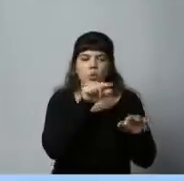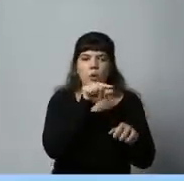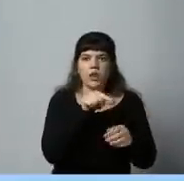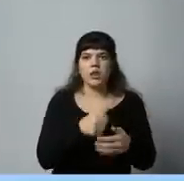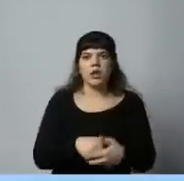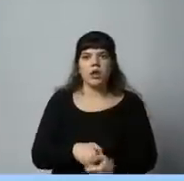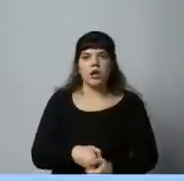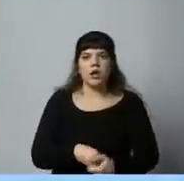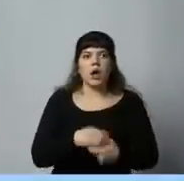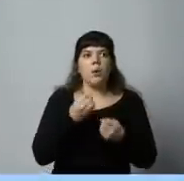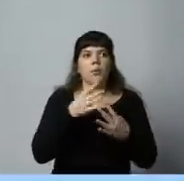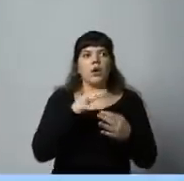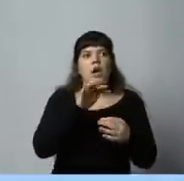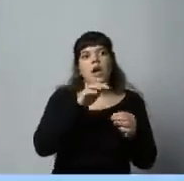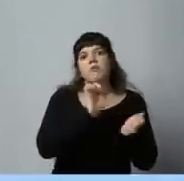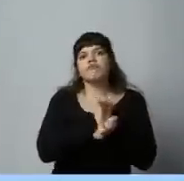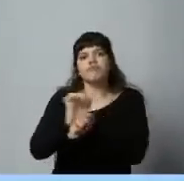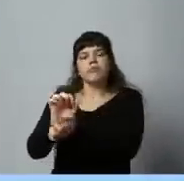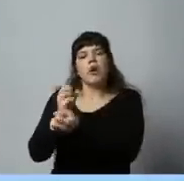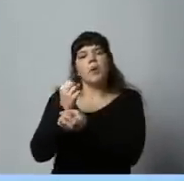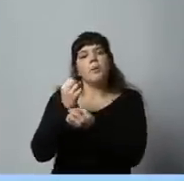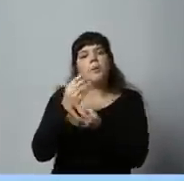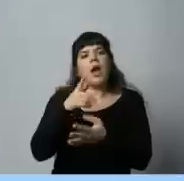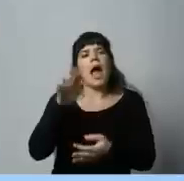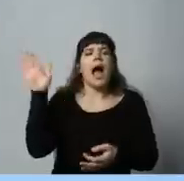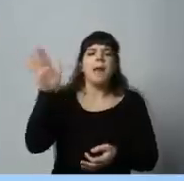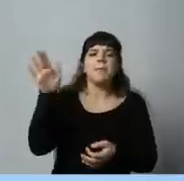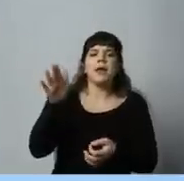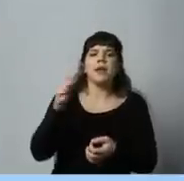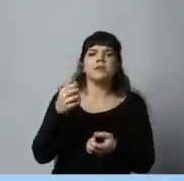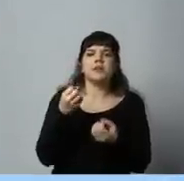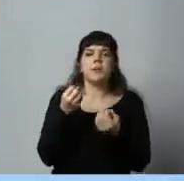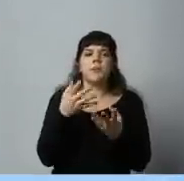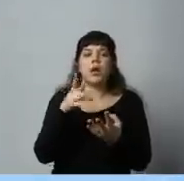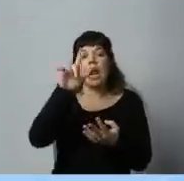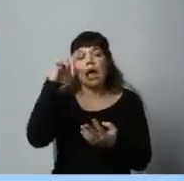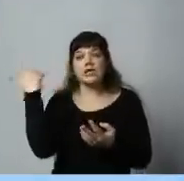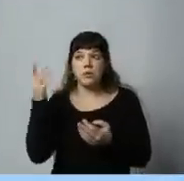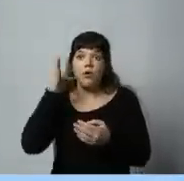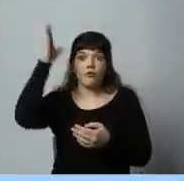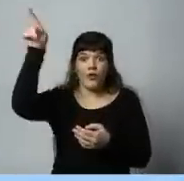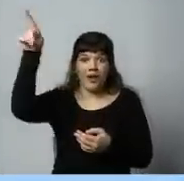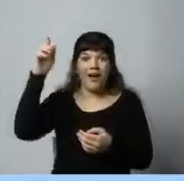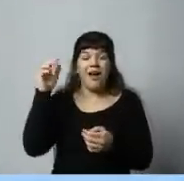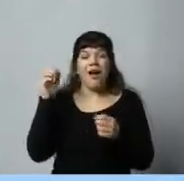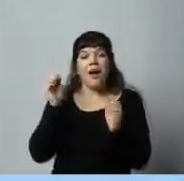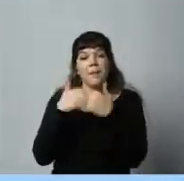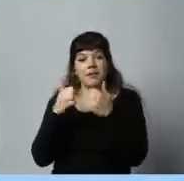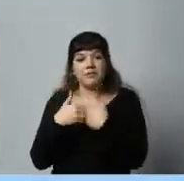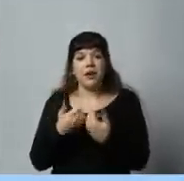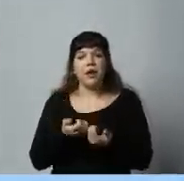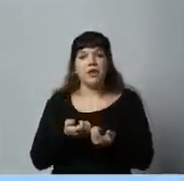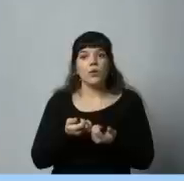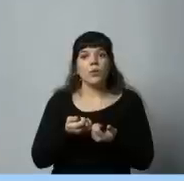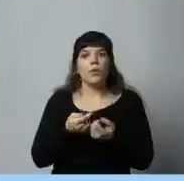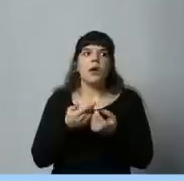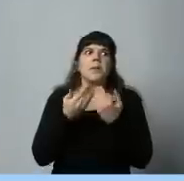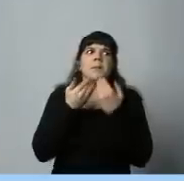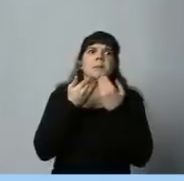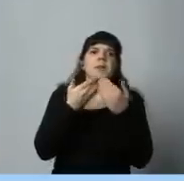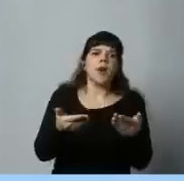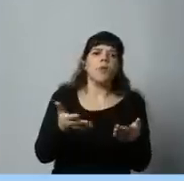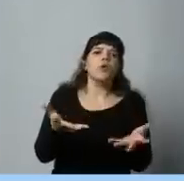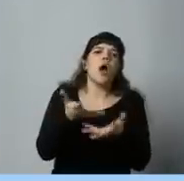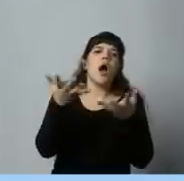formalizan por amenaza porque en algún tweet cuando la calle Pou estuvo por allá dijo como que preguntó